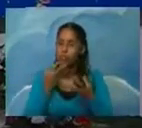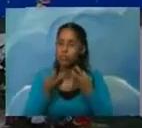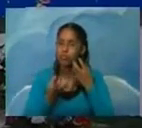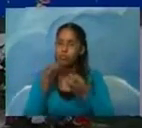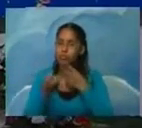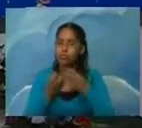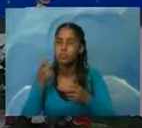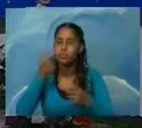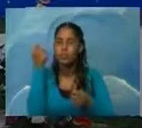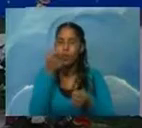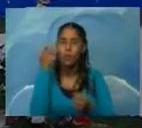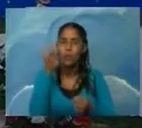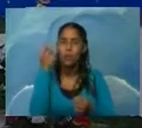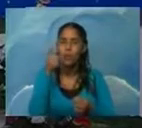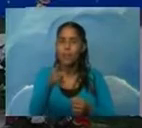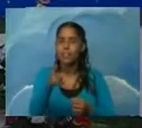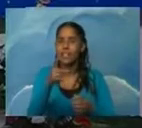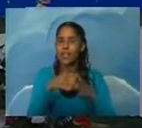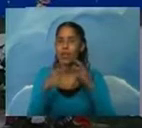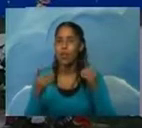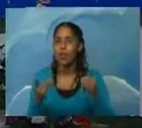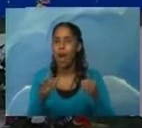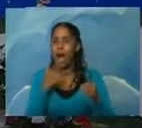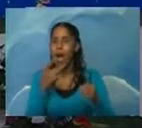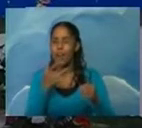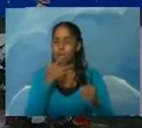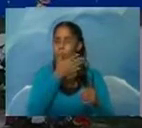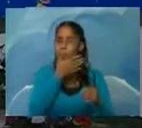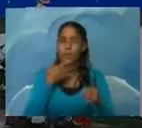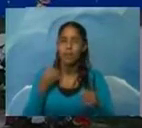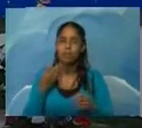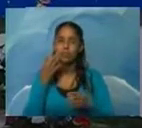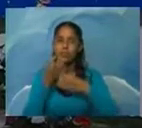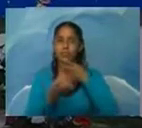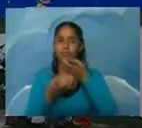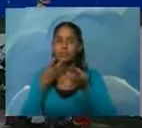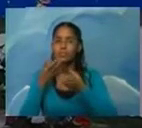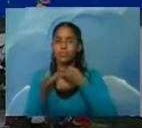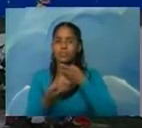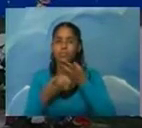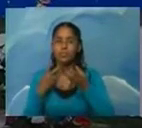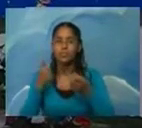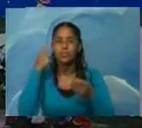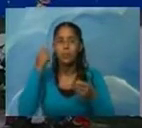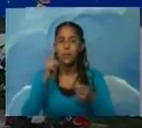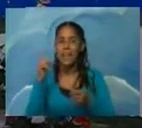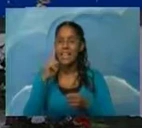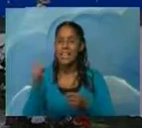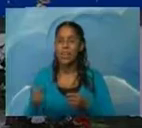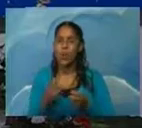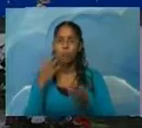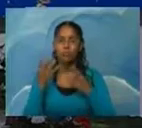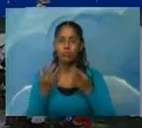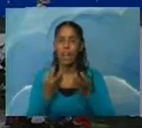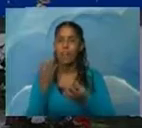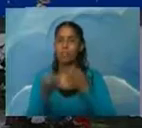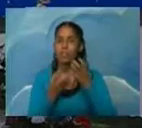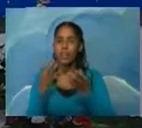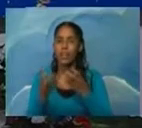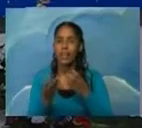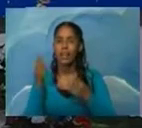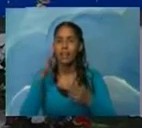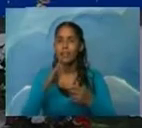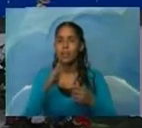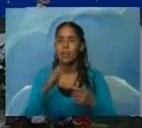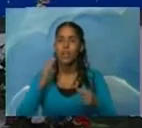mete la tuya en remojo. Búscate una poncherita y mete la tuya en remojo para que no cojas candela. Estábamos